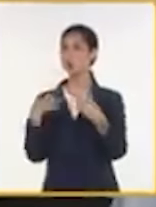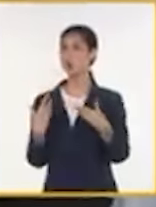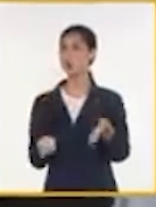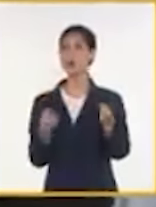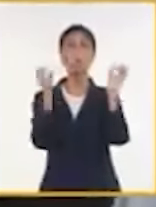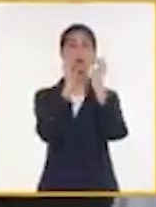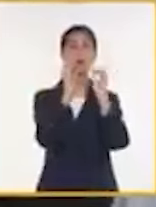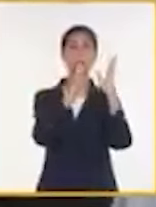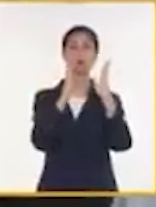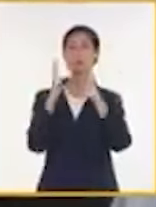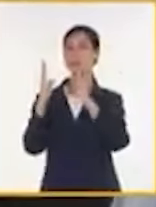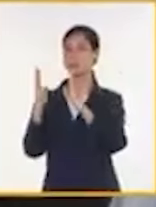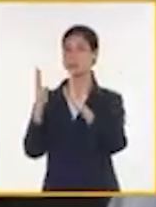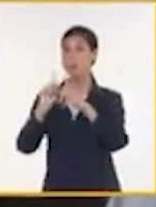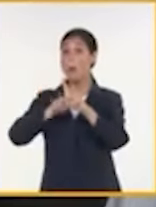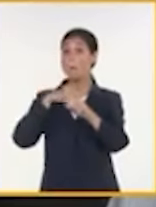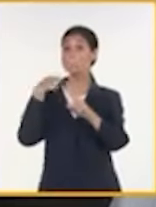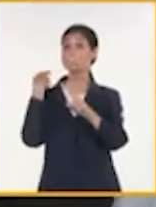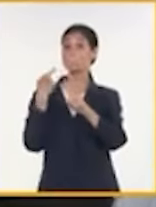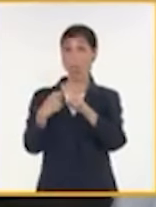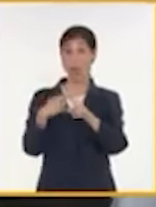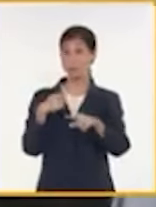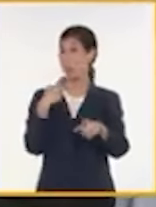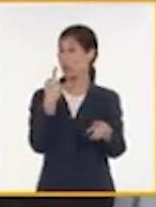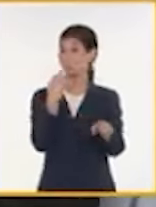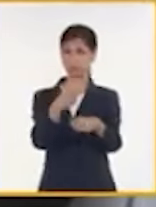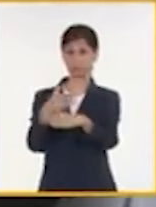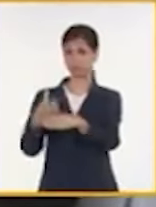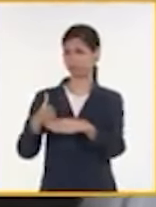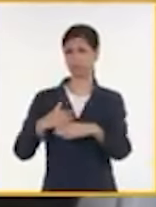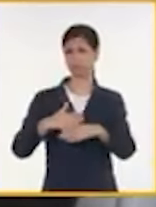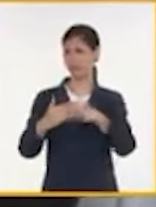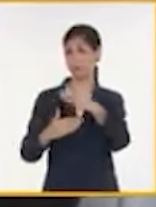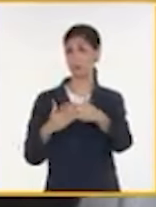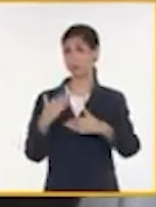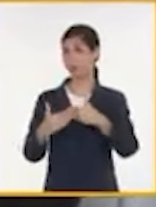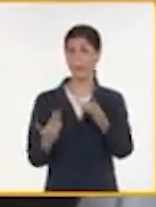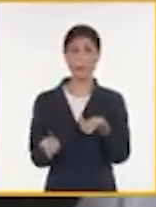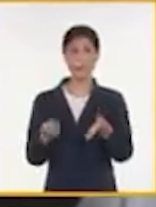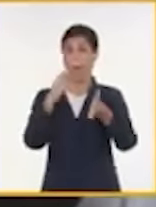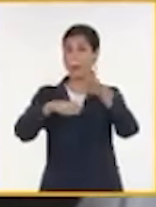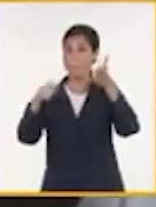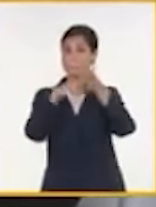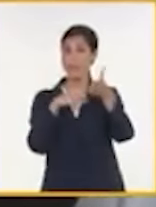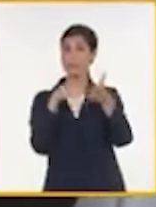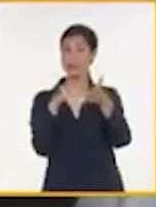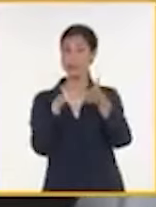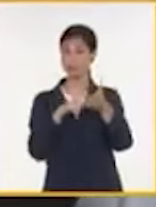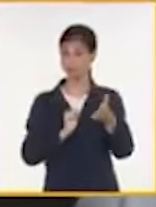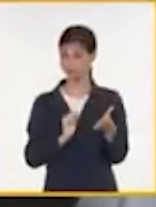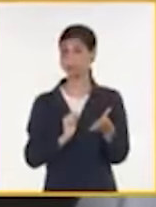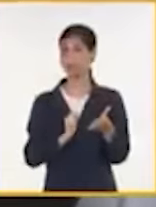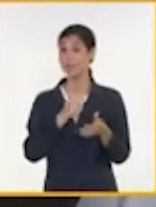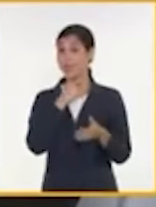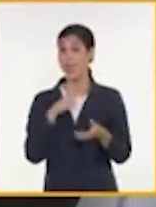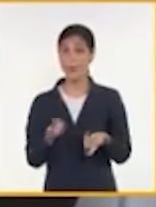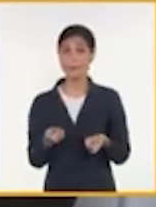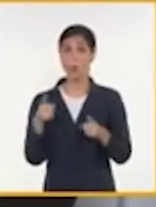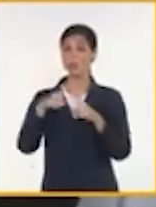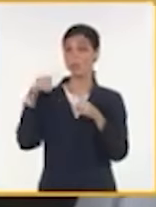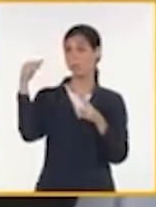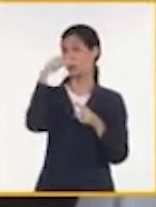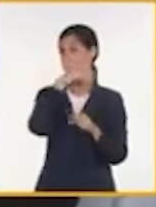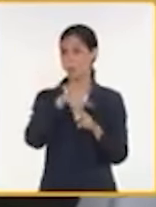Estados Unidos haciendo una comercialización de televisión satelital con medios técnicos tarjetas y